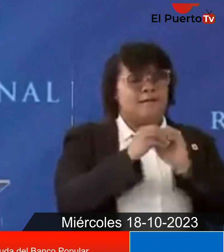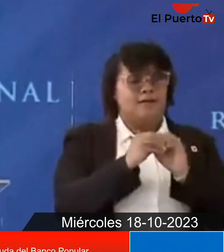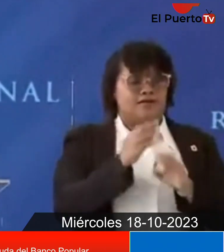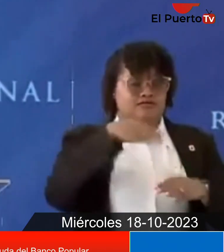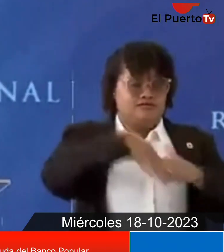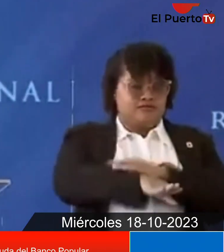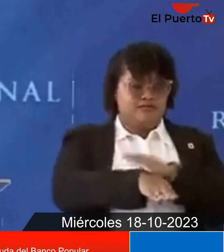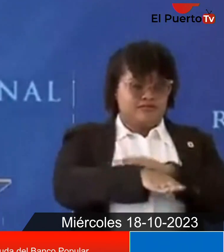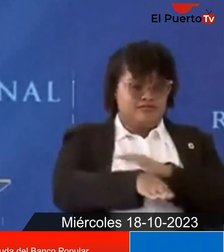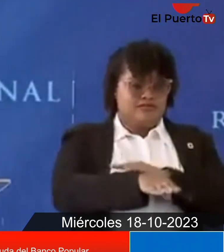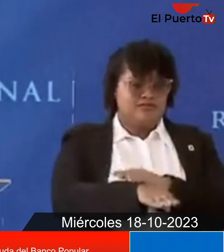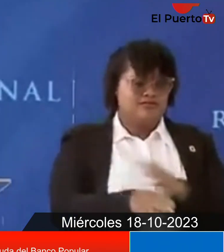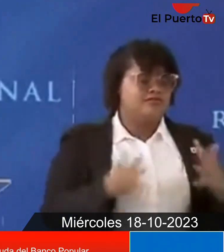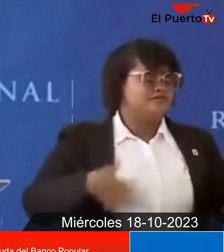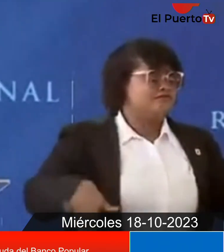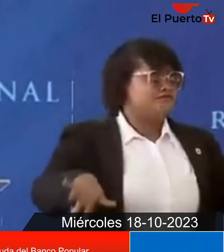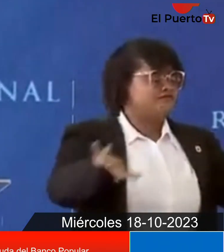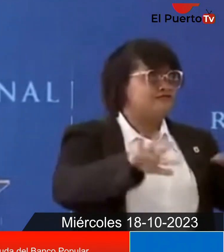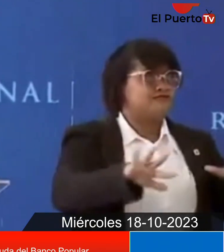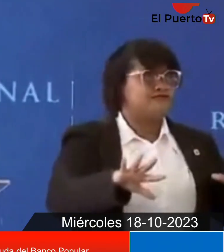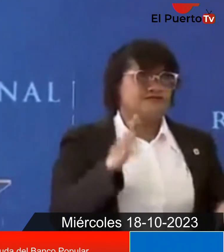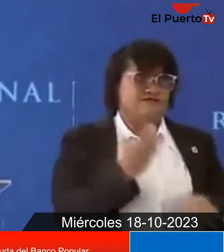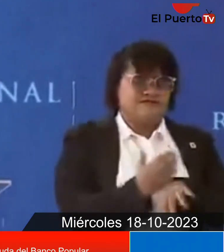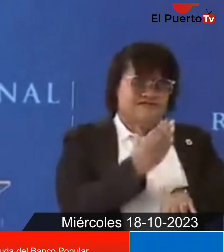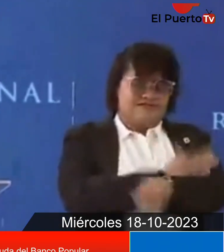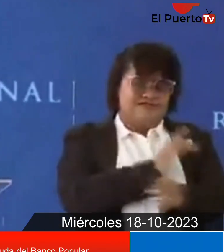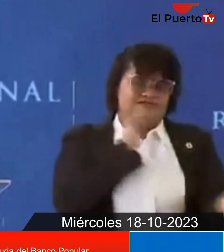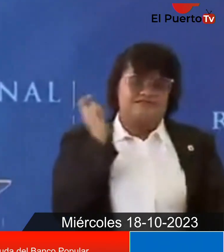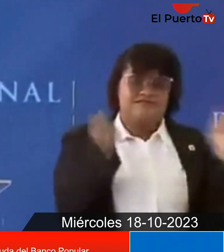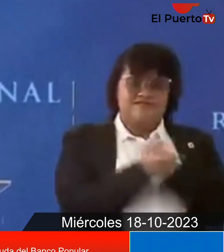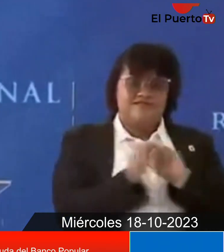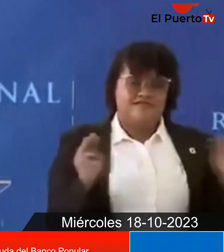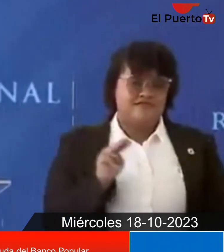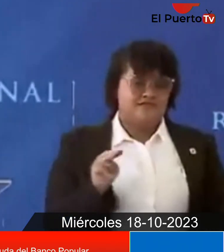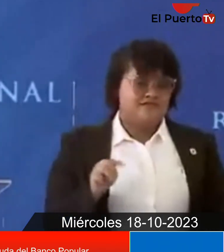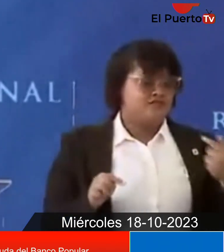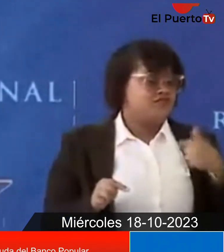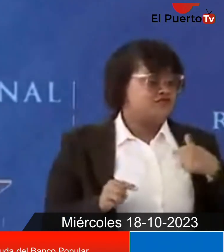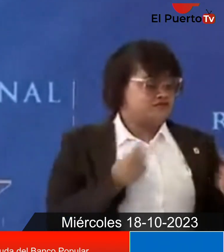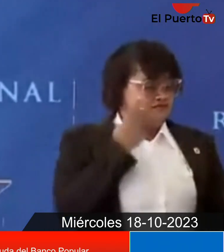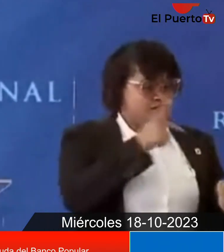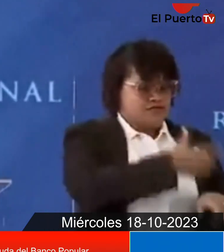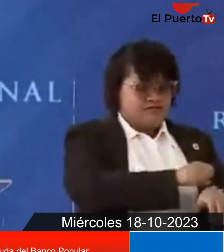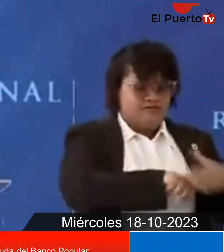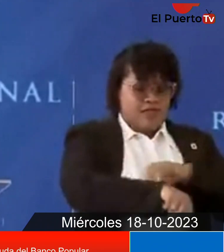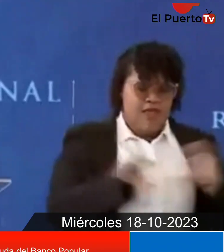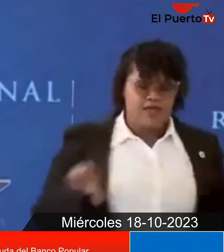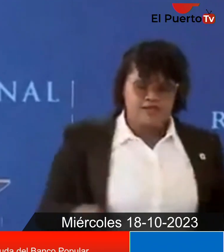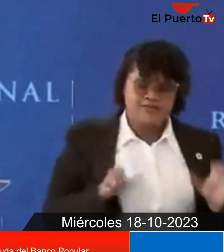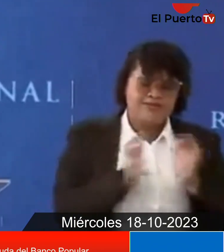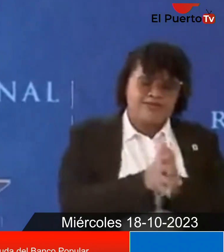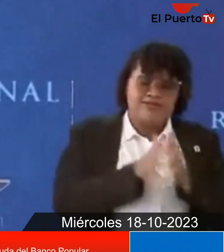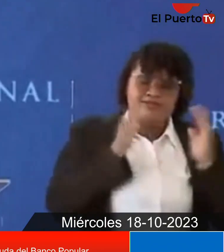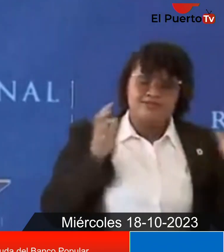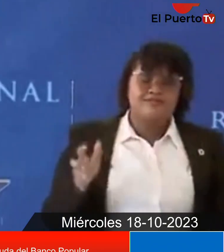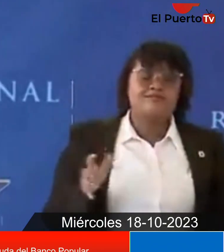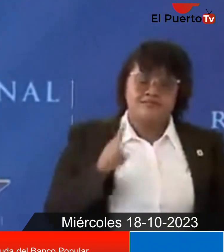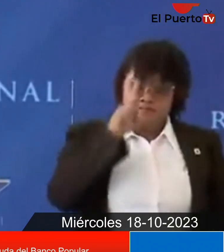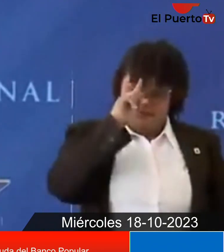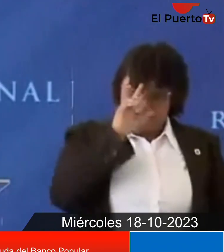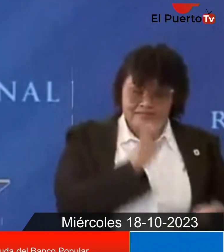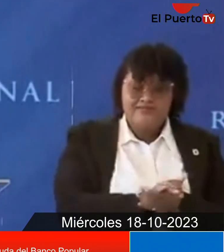inclusiva, habitable y moderna. Yo la he visto en acción muchísimo y